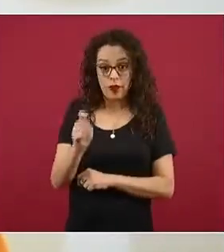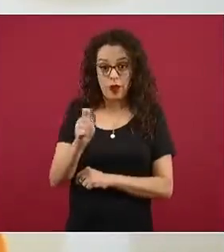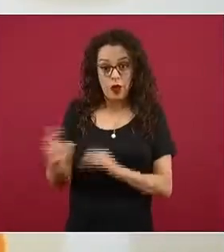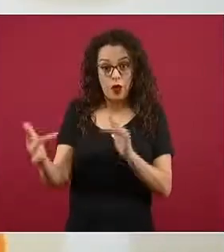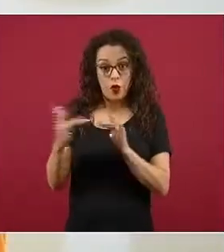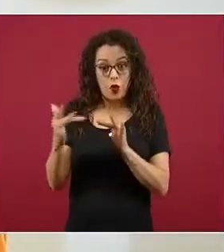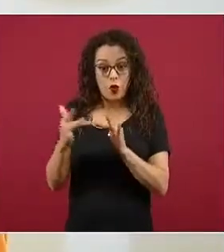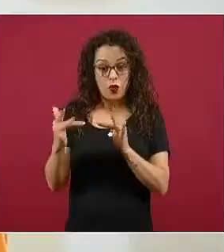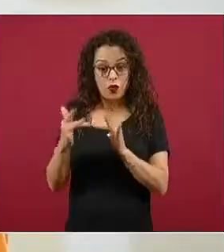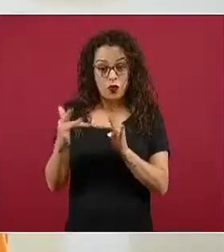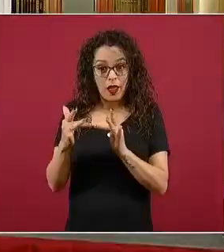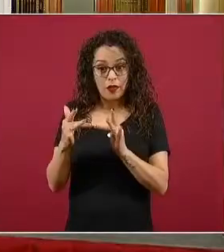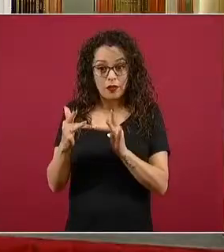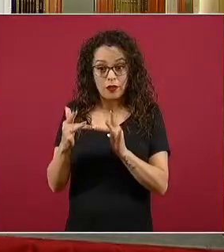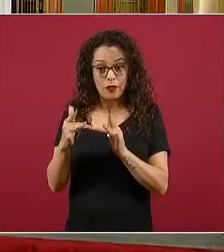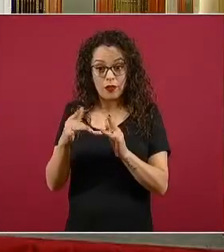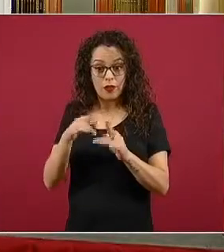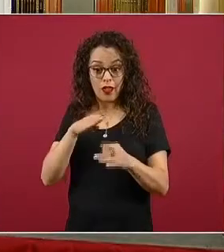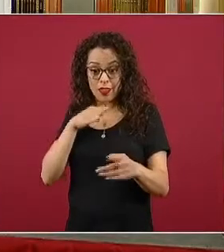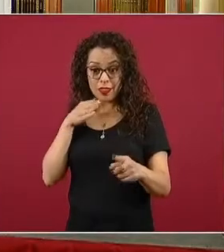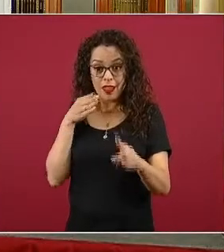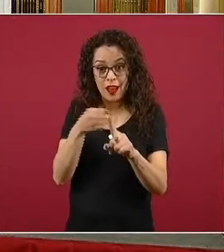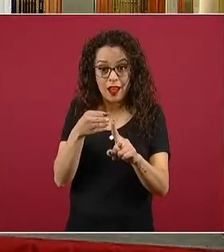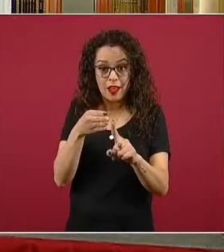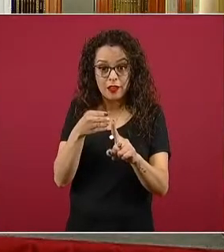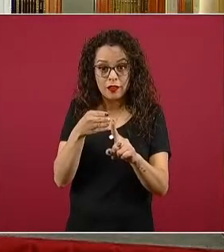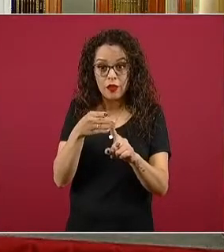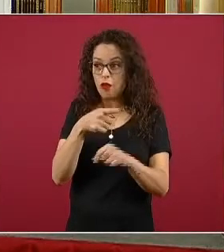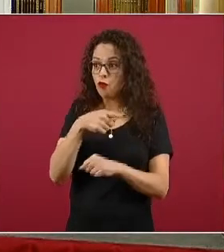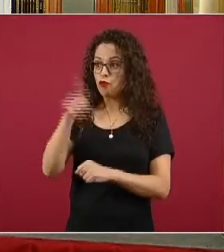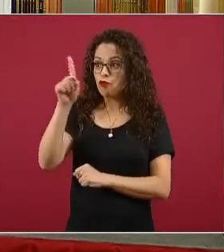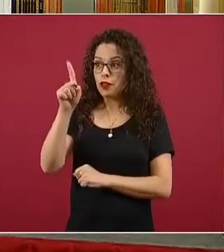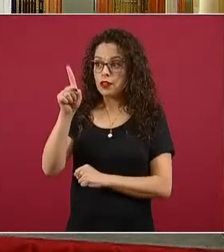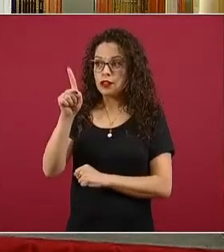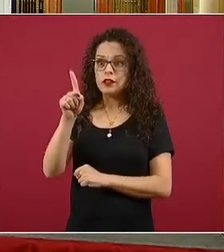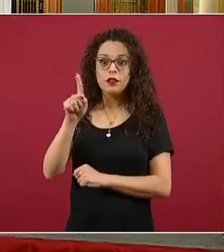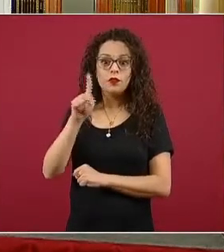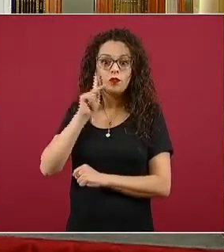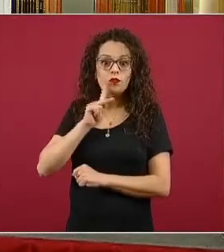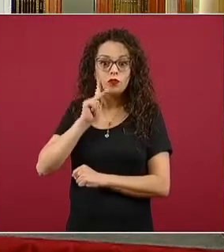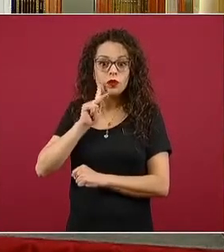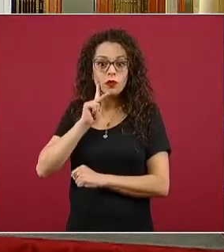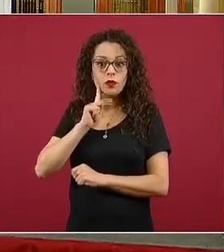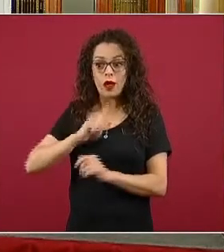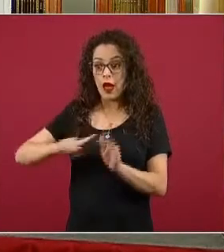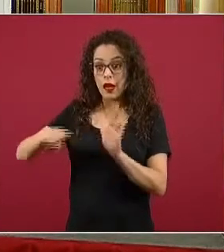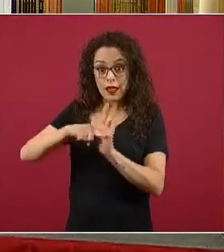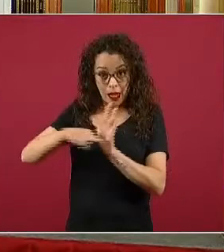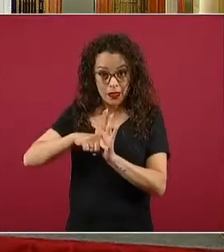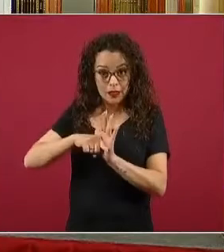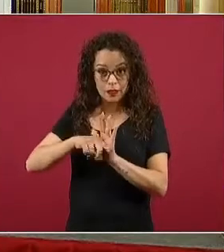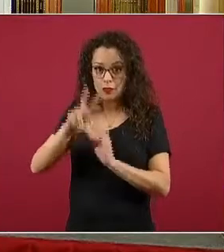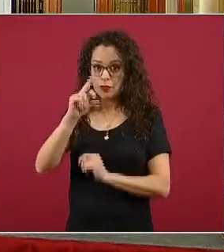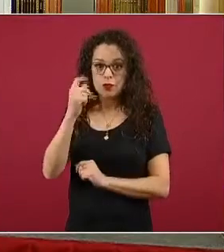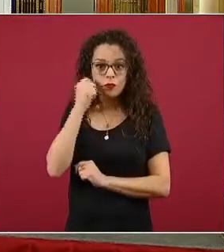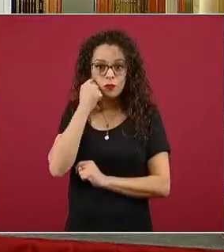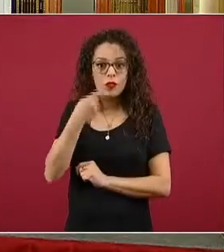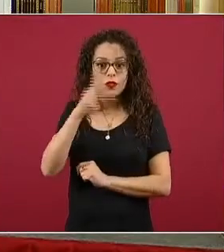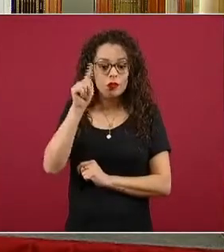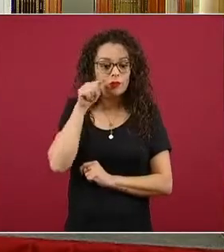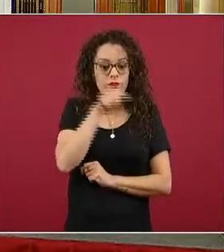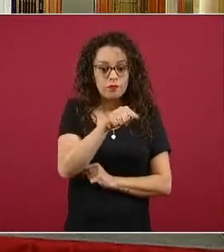y saliste negativo, tu prueba resultó negativa, también aíslate, porque eres caso por